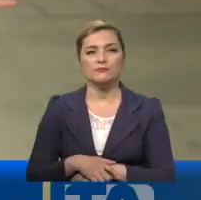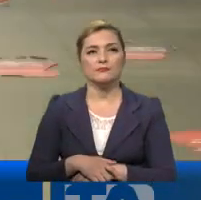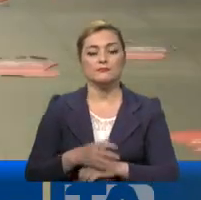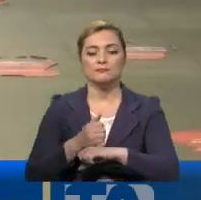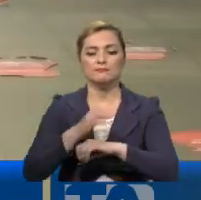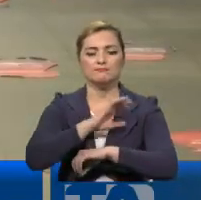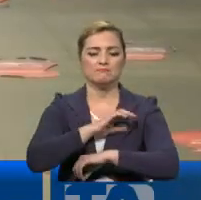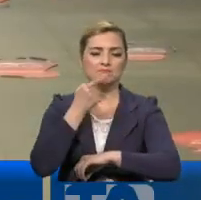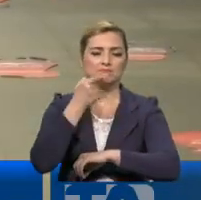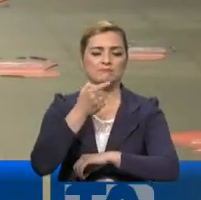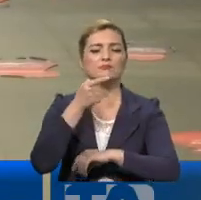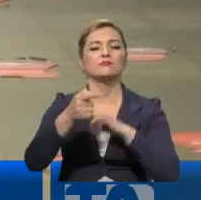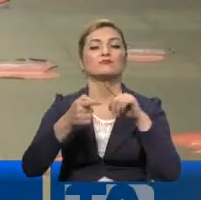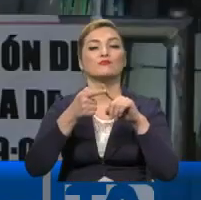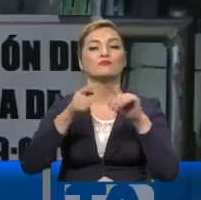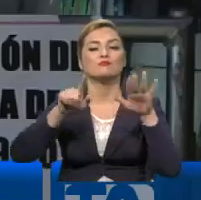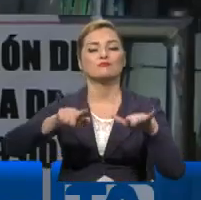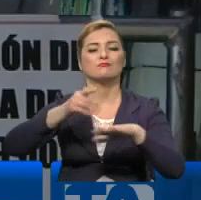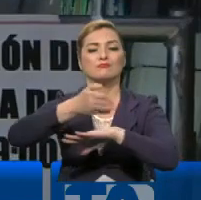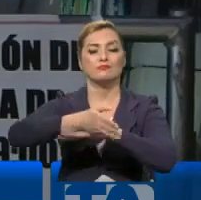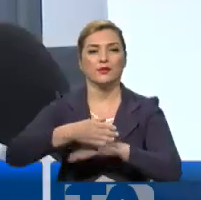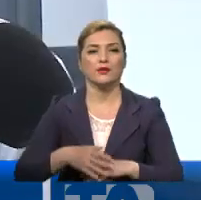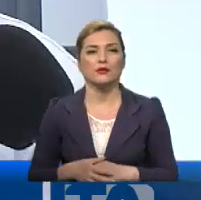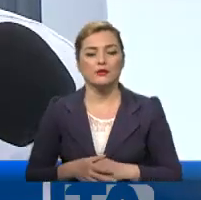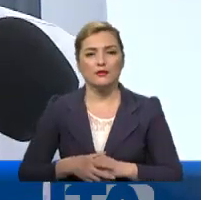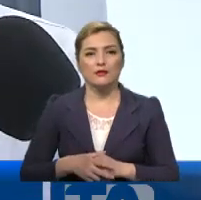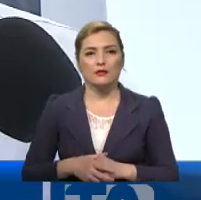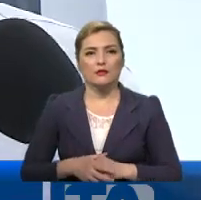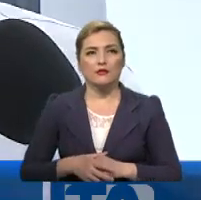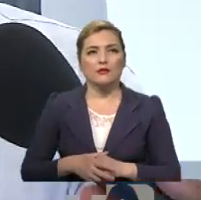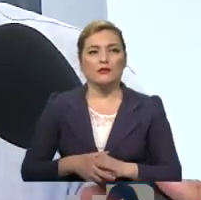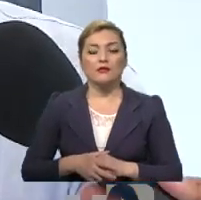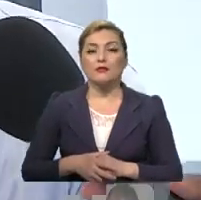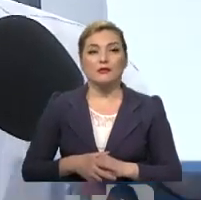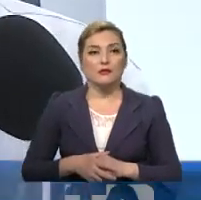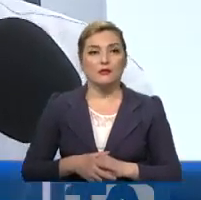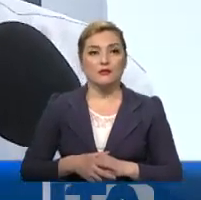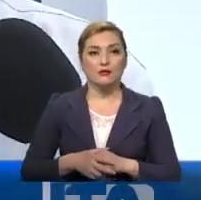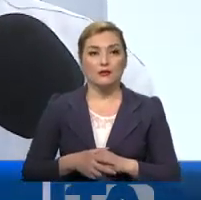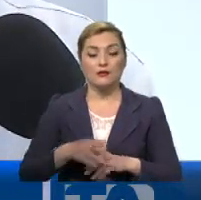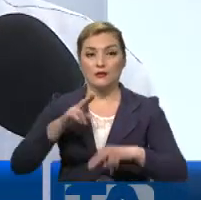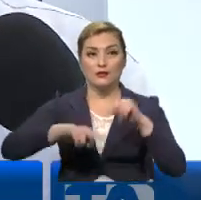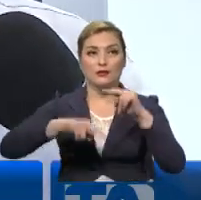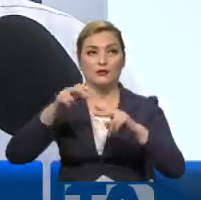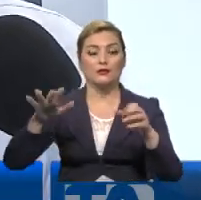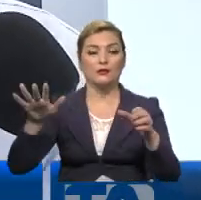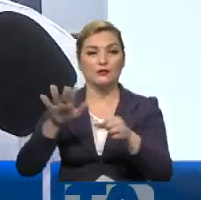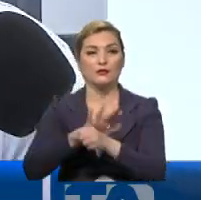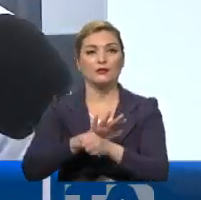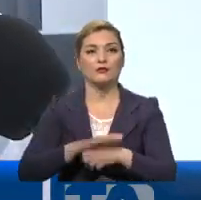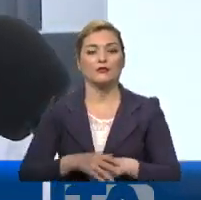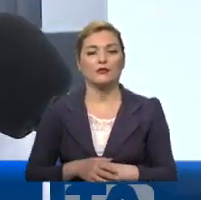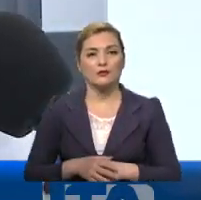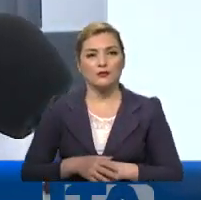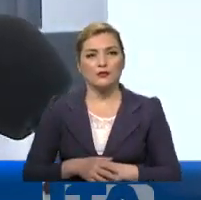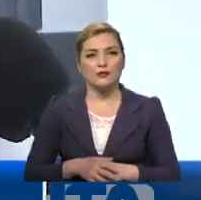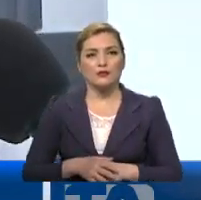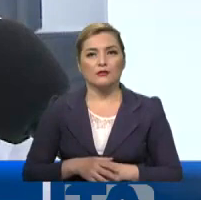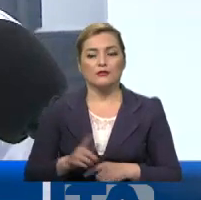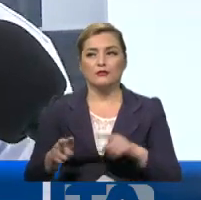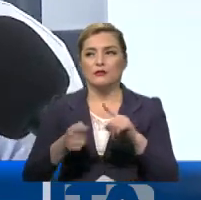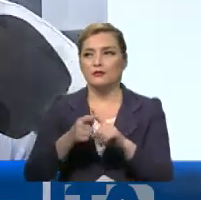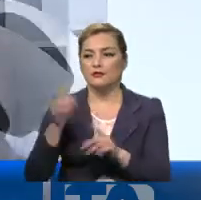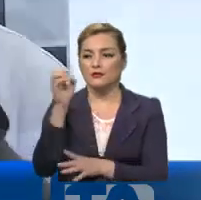municipales. Se lo entregará 6 meses después. La obra en su totalidad estará lista en octubre